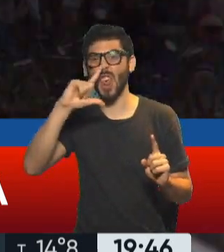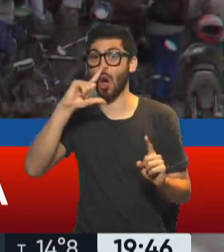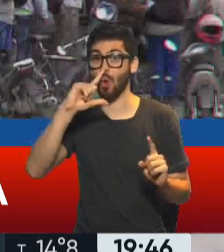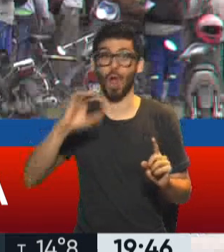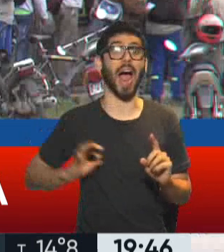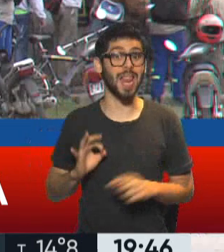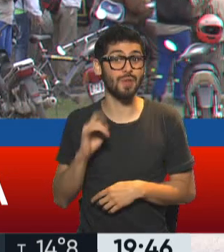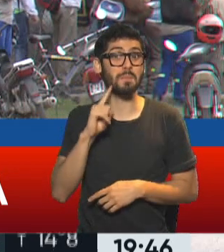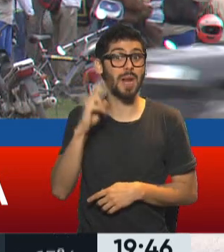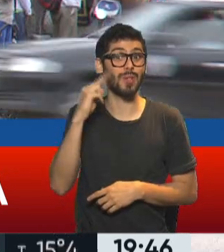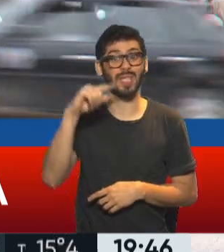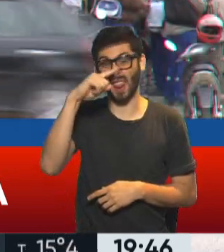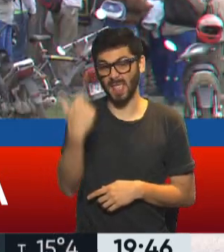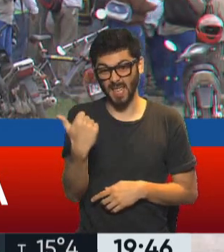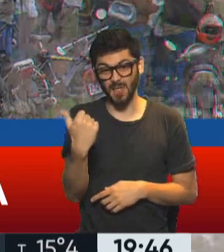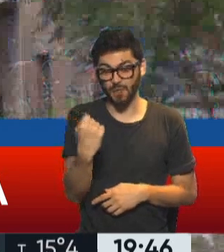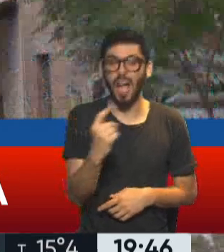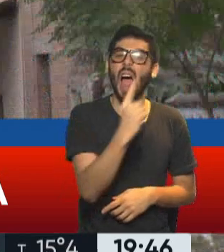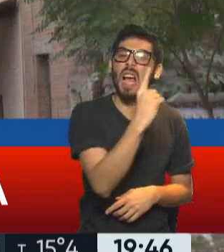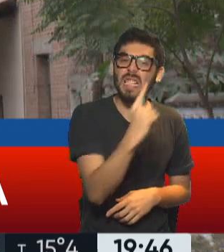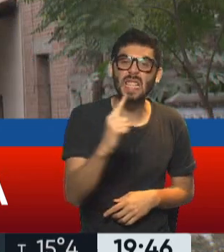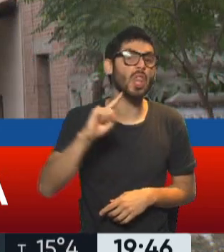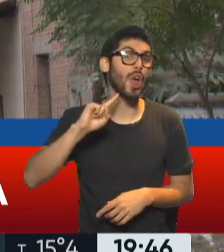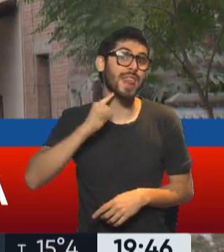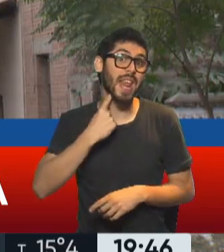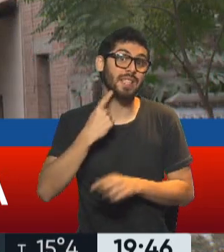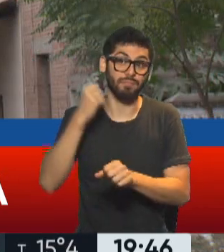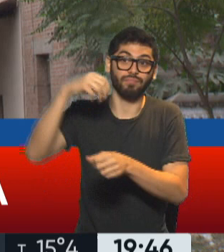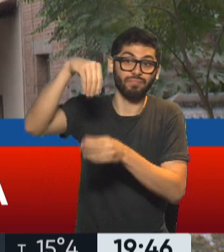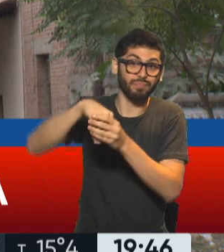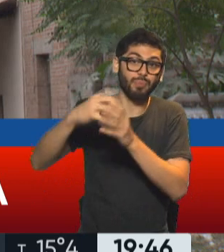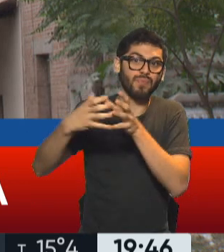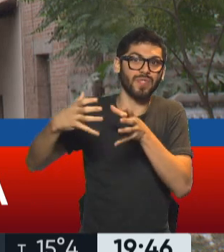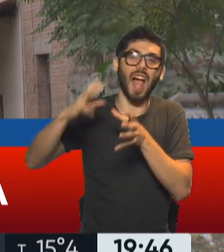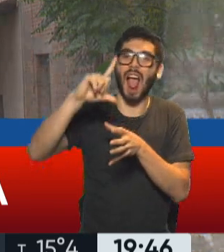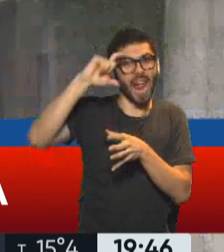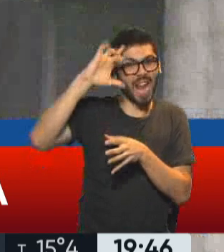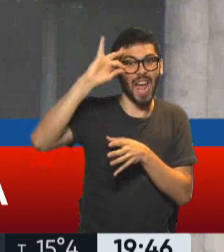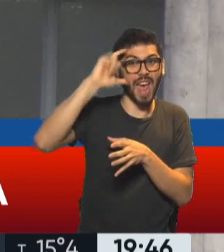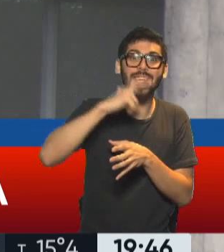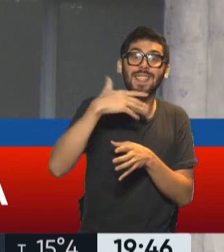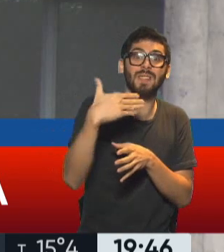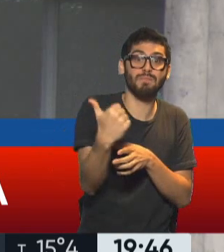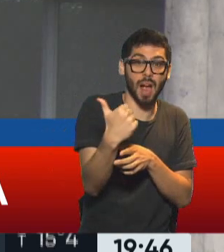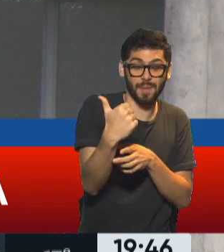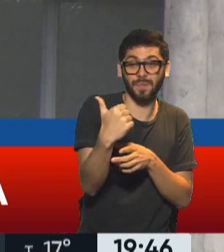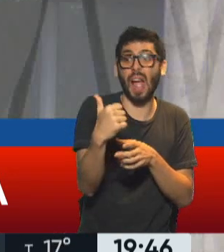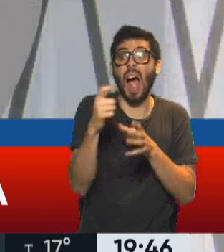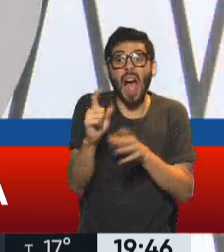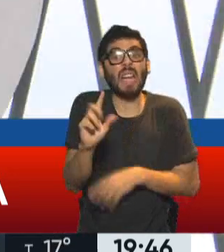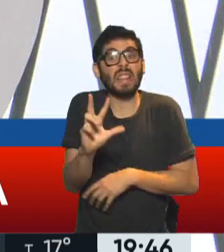1976, 113 pertenecían al ingenio Ledesma. De ellos, 33